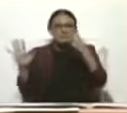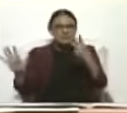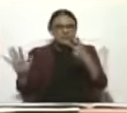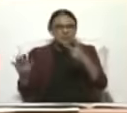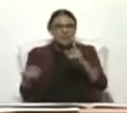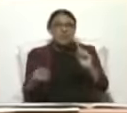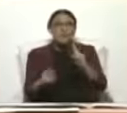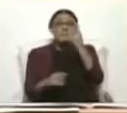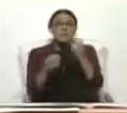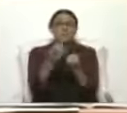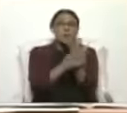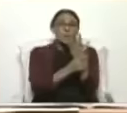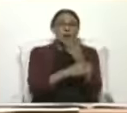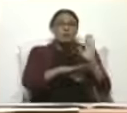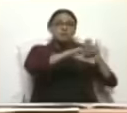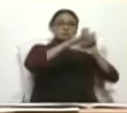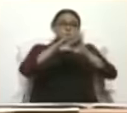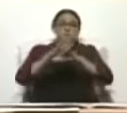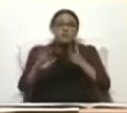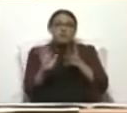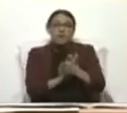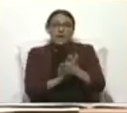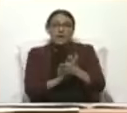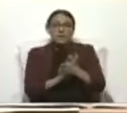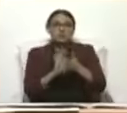mayo, convocó a una constituyente